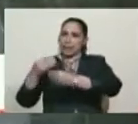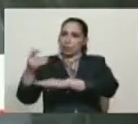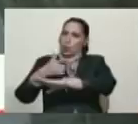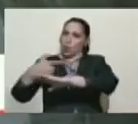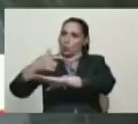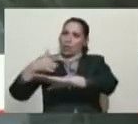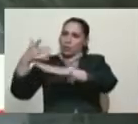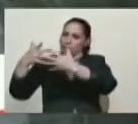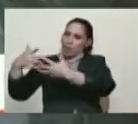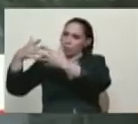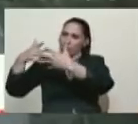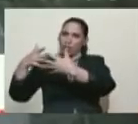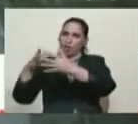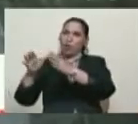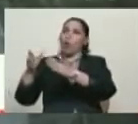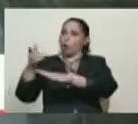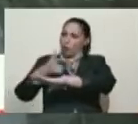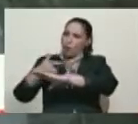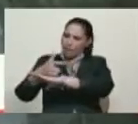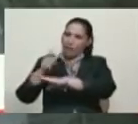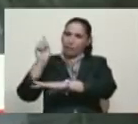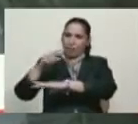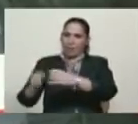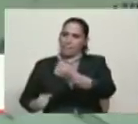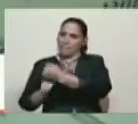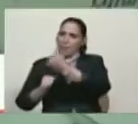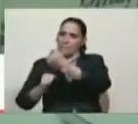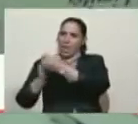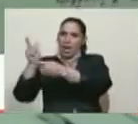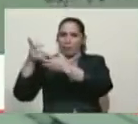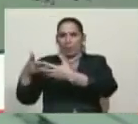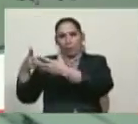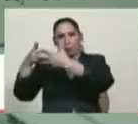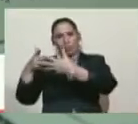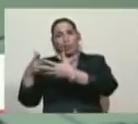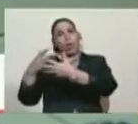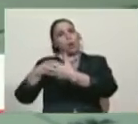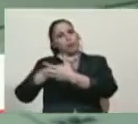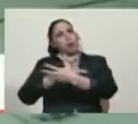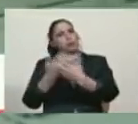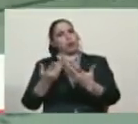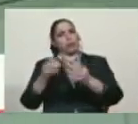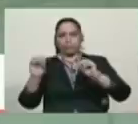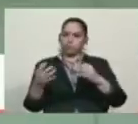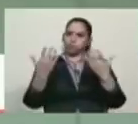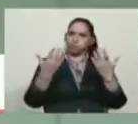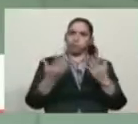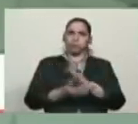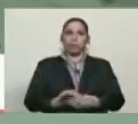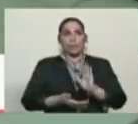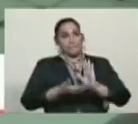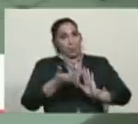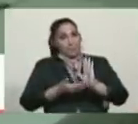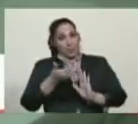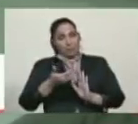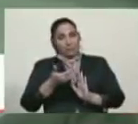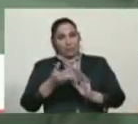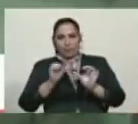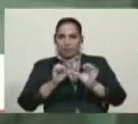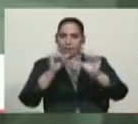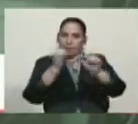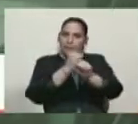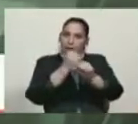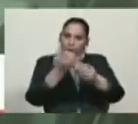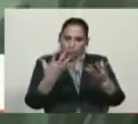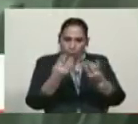y los gobiernos que secundan este está este bloqueo para nosotros es importantísimo seguir trabajando por el pueblo